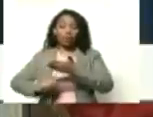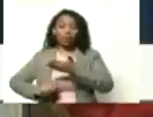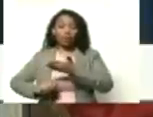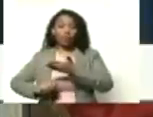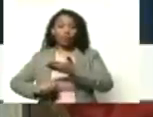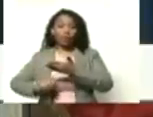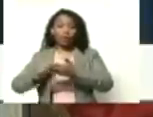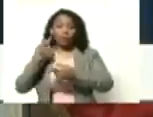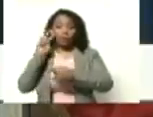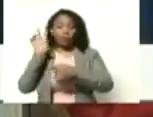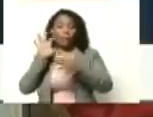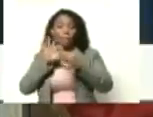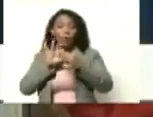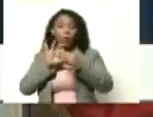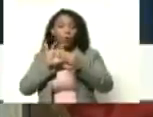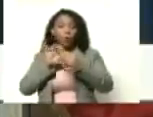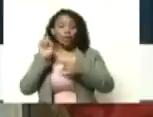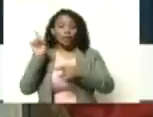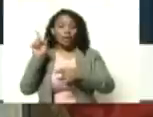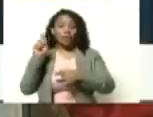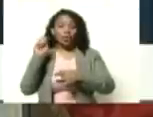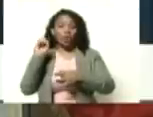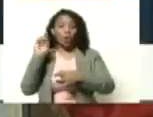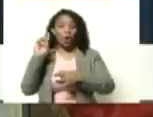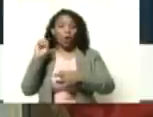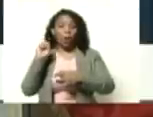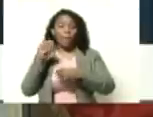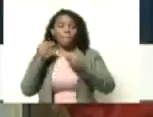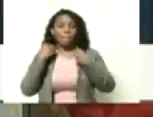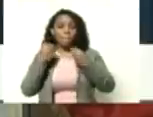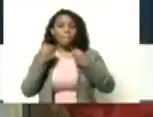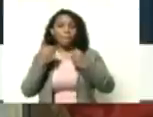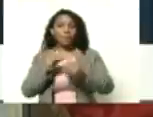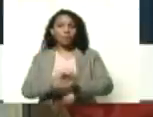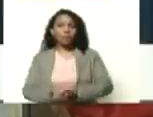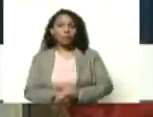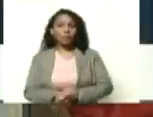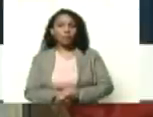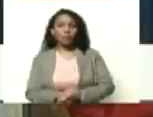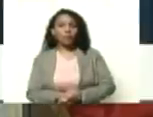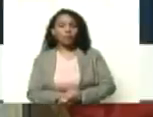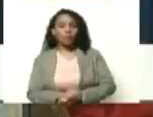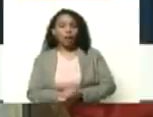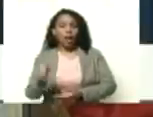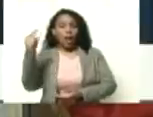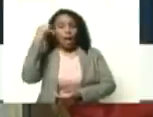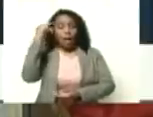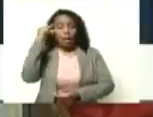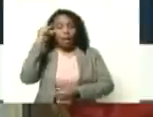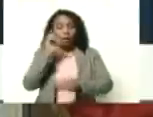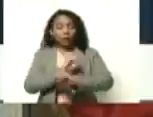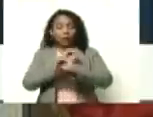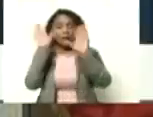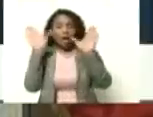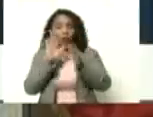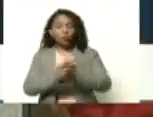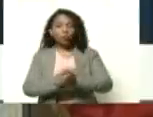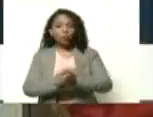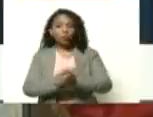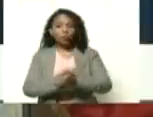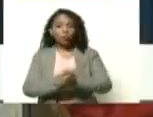y enlace de un plan de tocorón para el día y esto es revelador en la